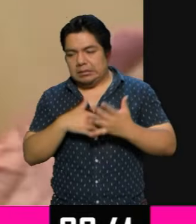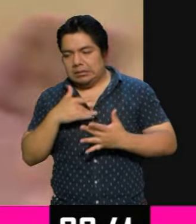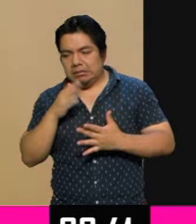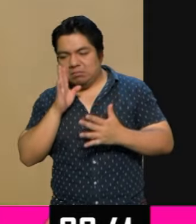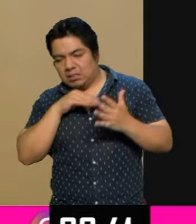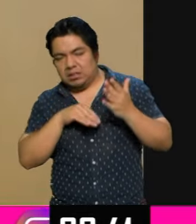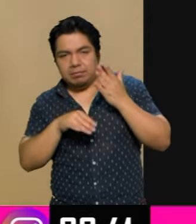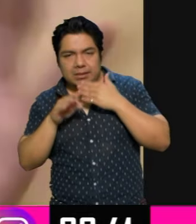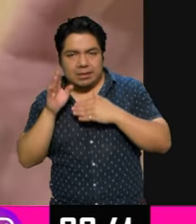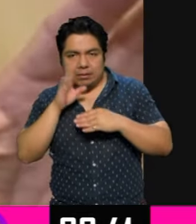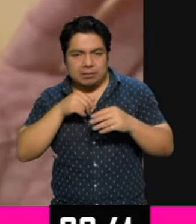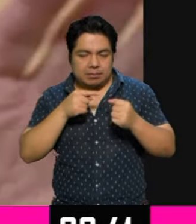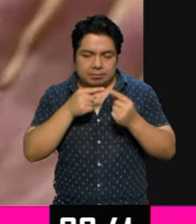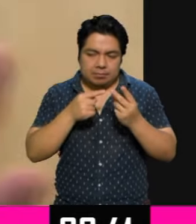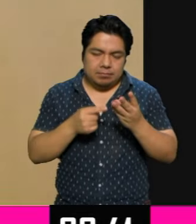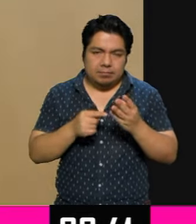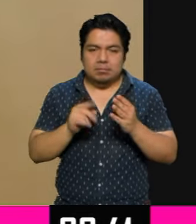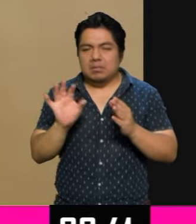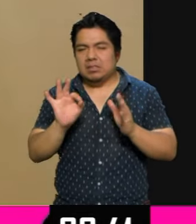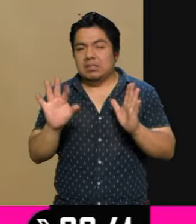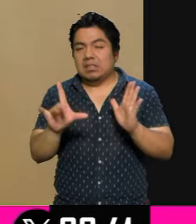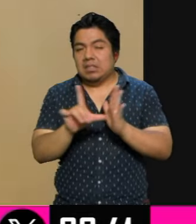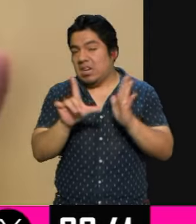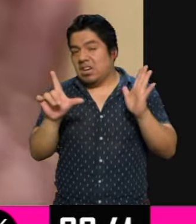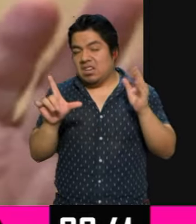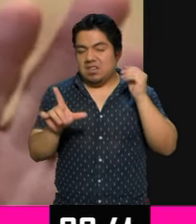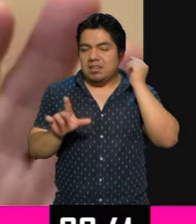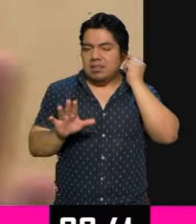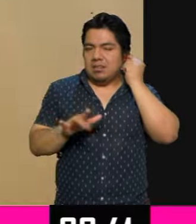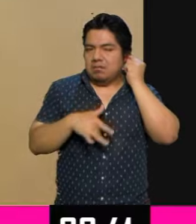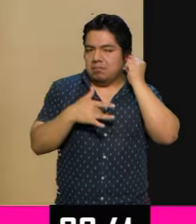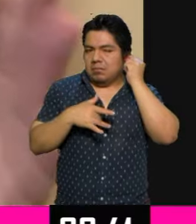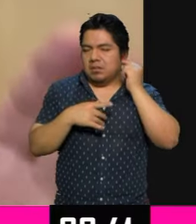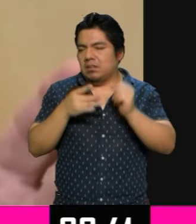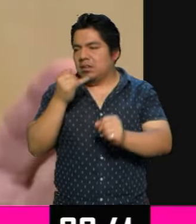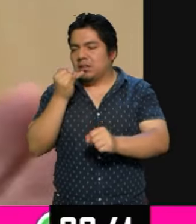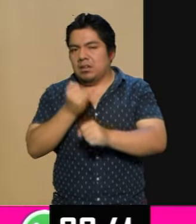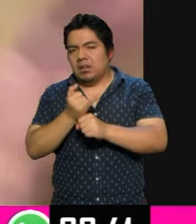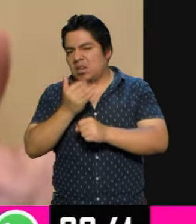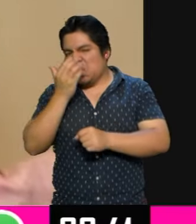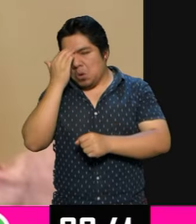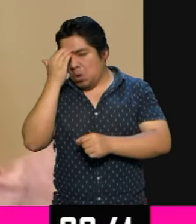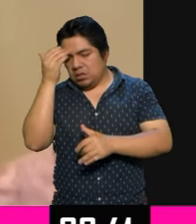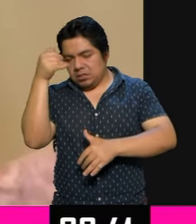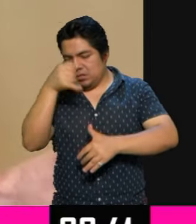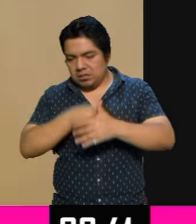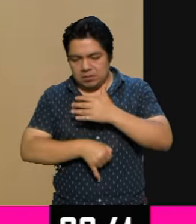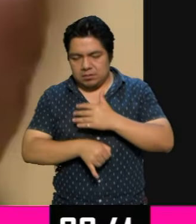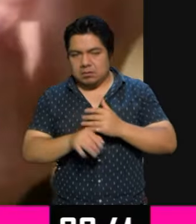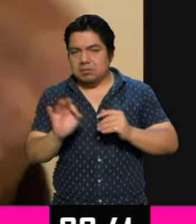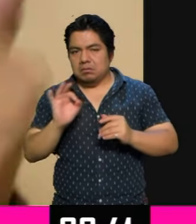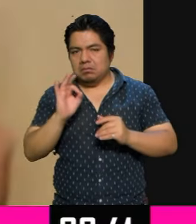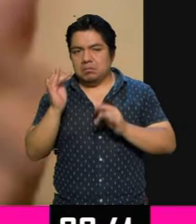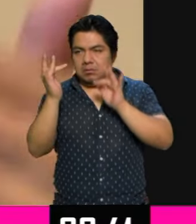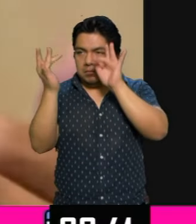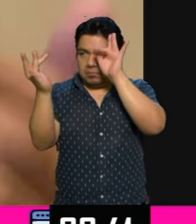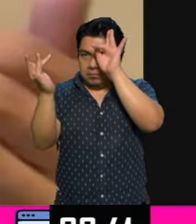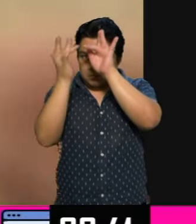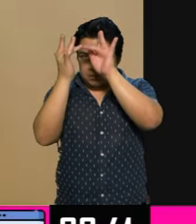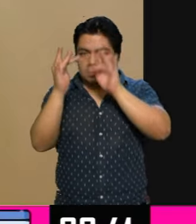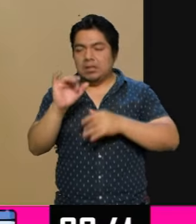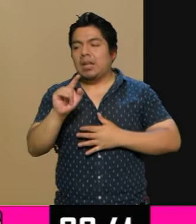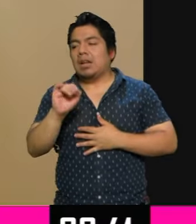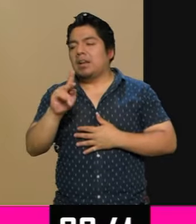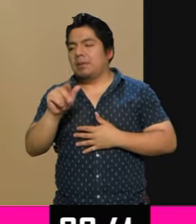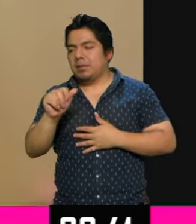mal. Llámale karma, llámale inconsciente, llámale como gustes, llámale telepatía. Son fenómenos que